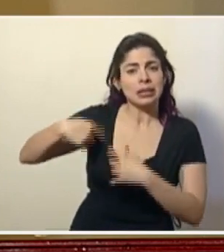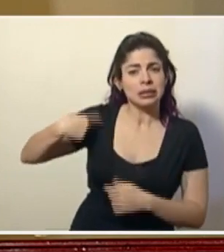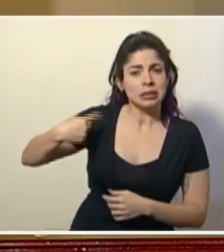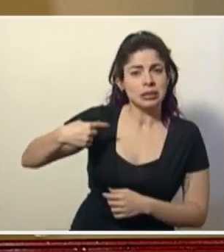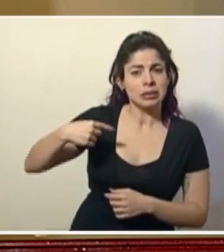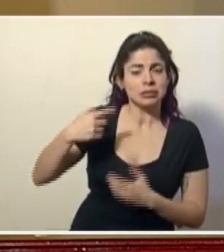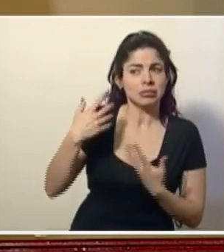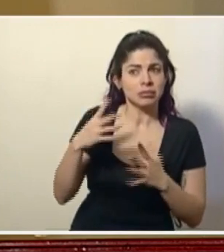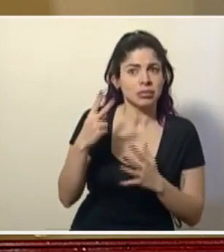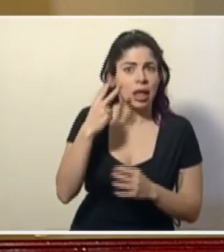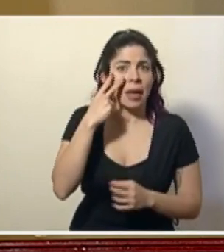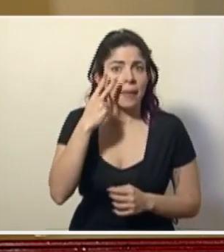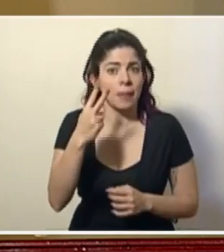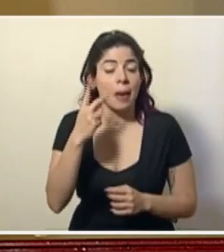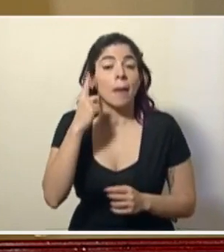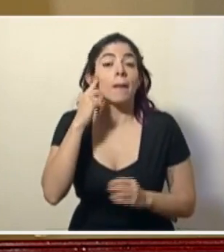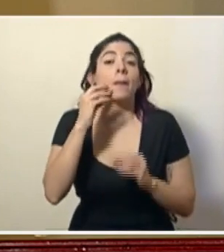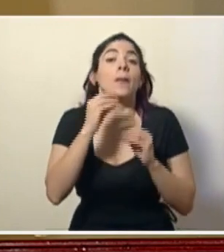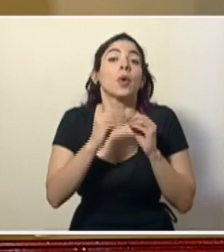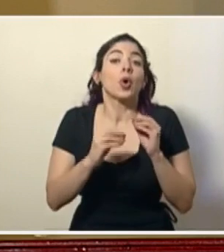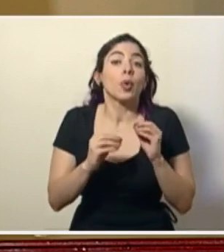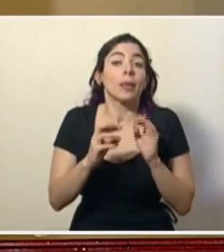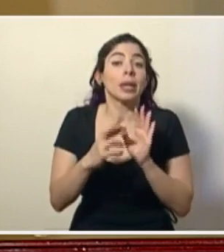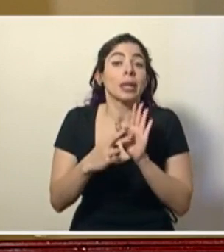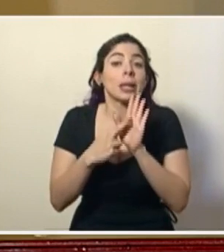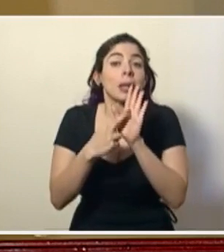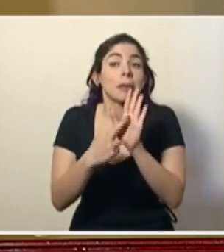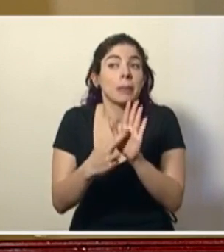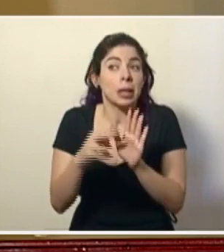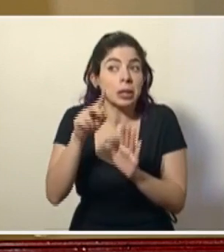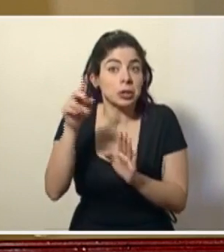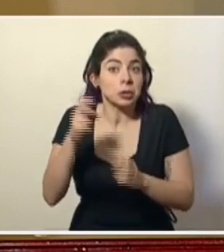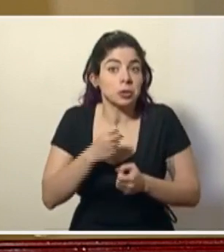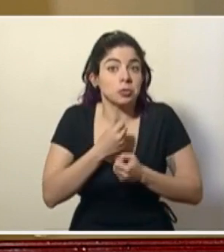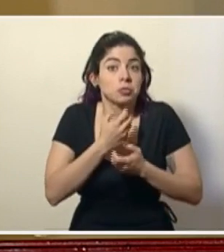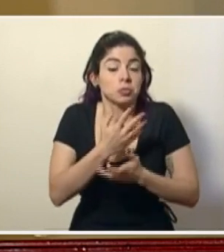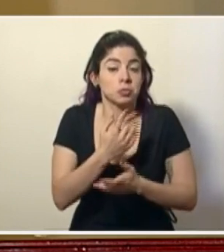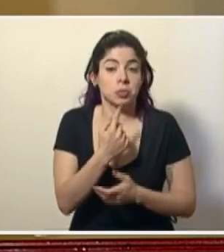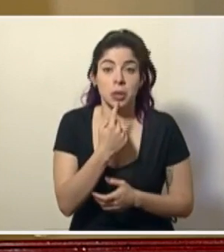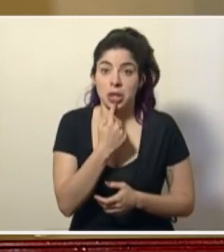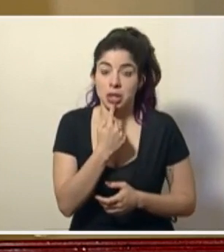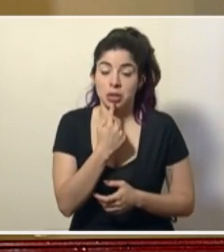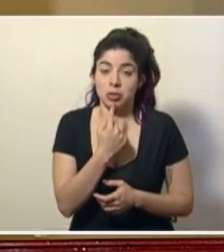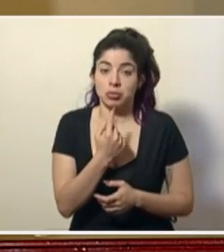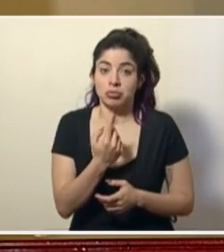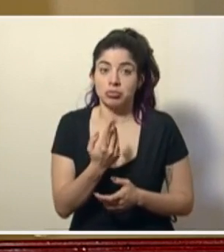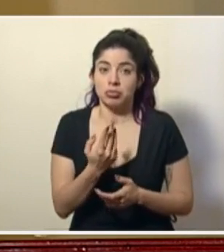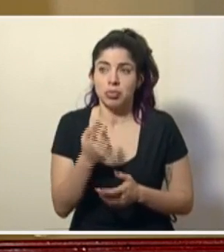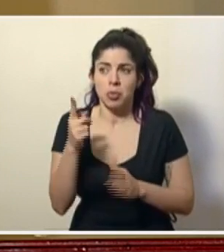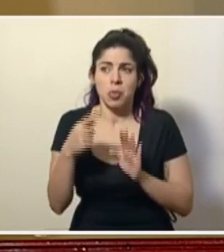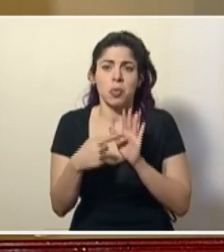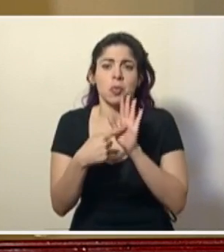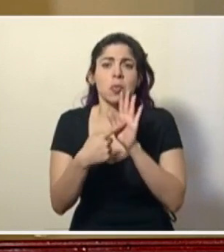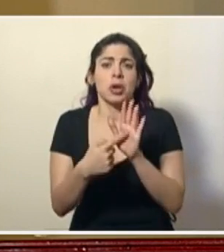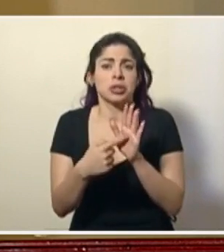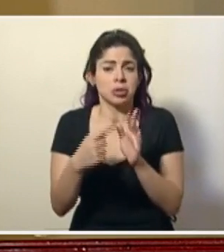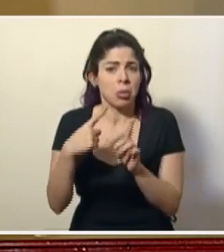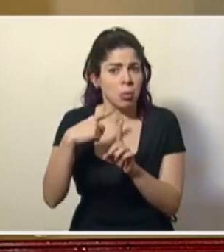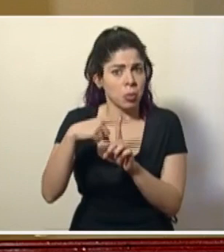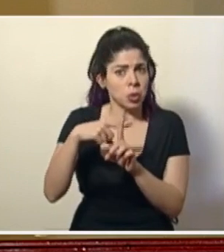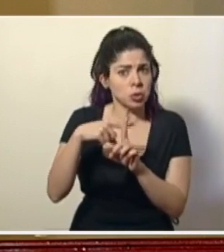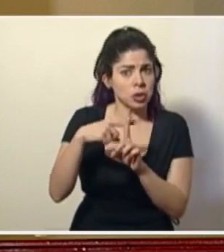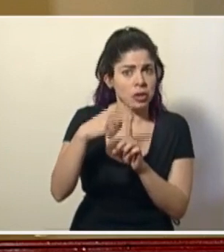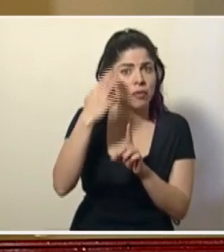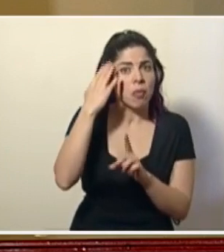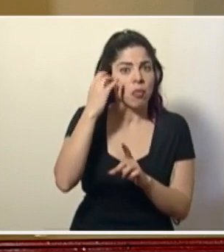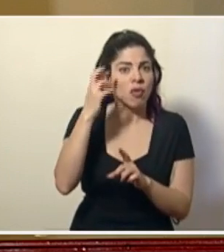hemos visto cómo por lo menos los representantes también han manifestado un elemento positivo